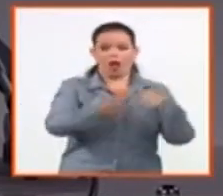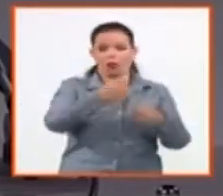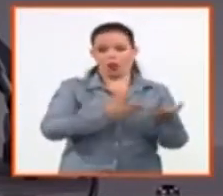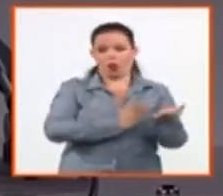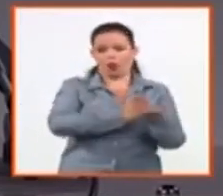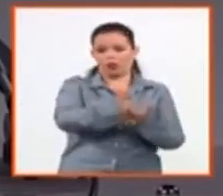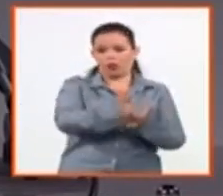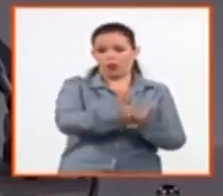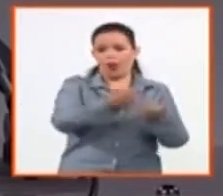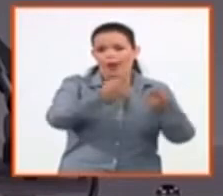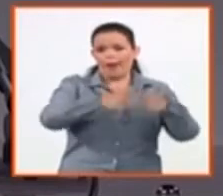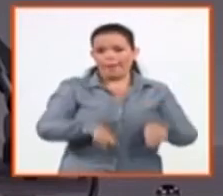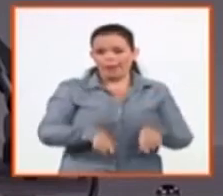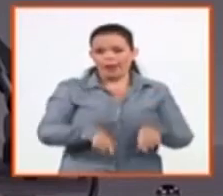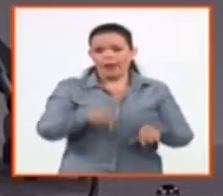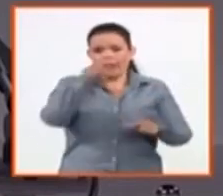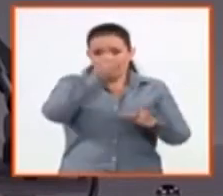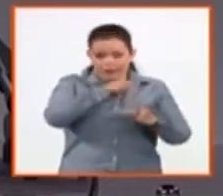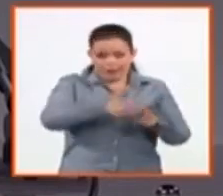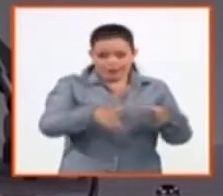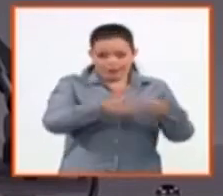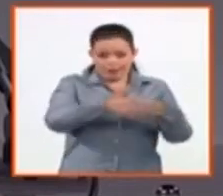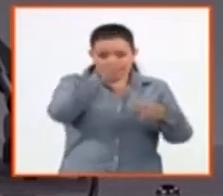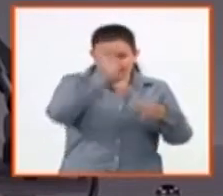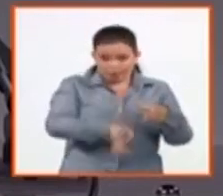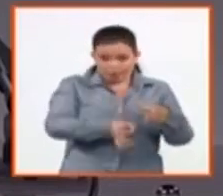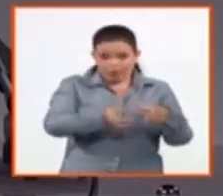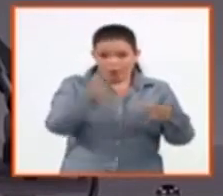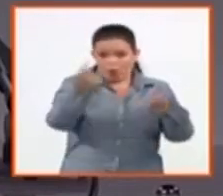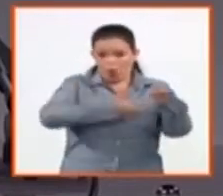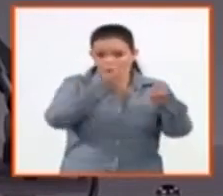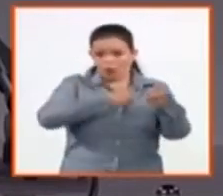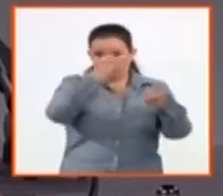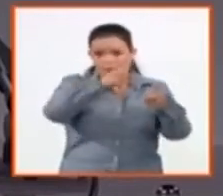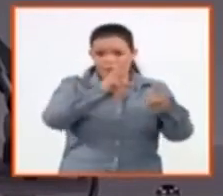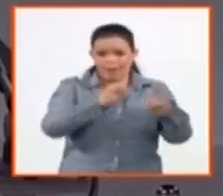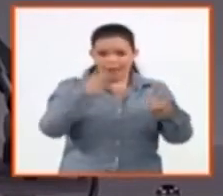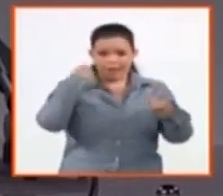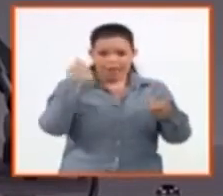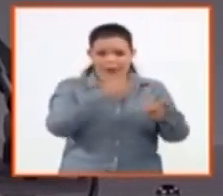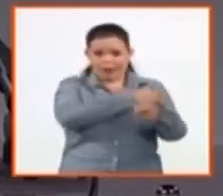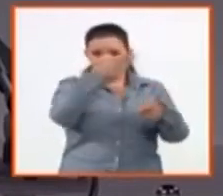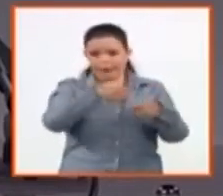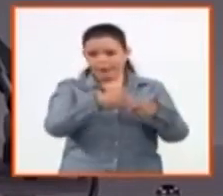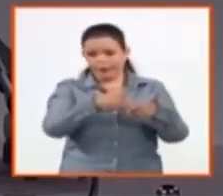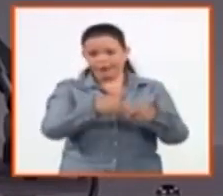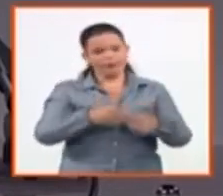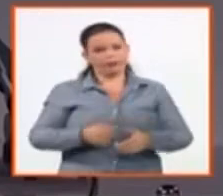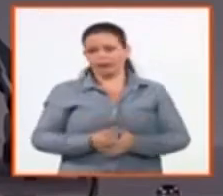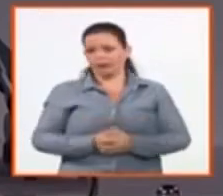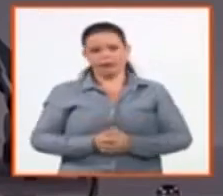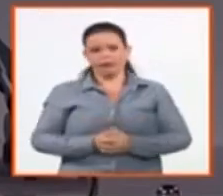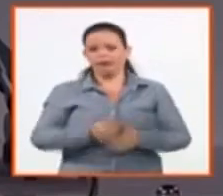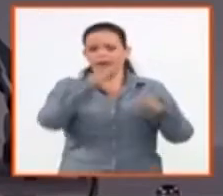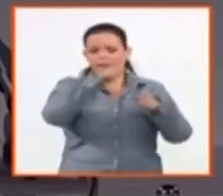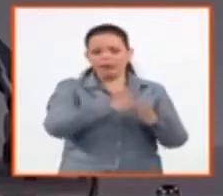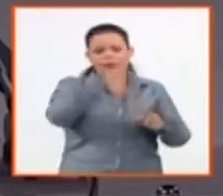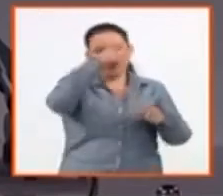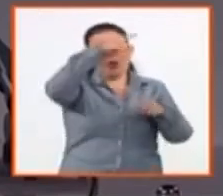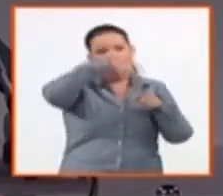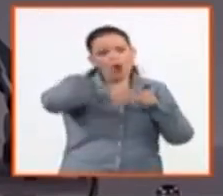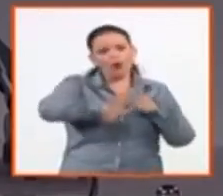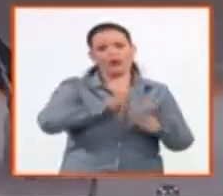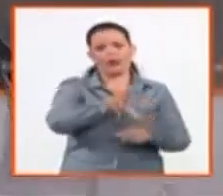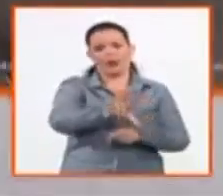exactamente los talibanes de hace 20 años. No puede ser. Y entonces, pero que sí realmente tienen una estructura